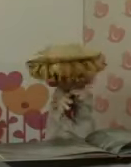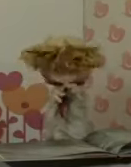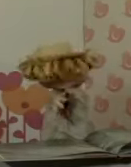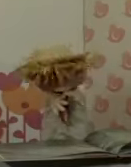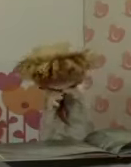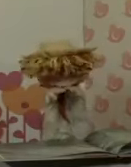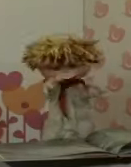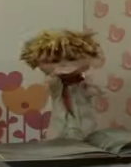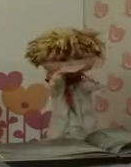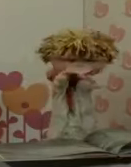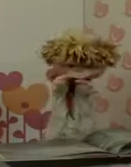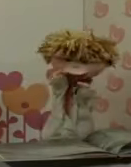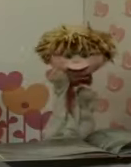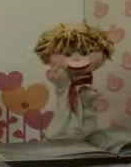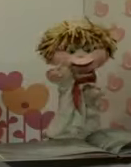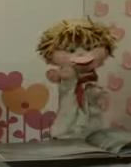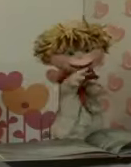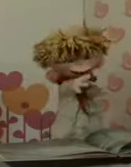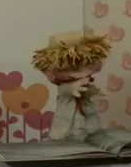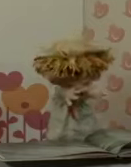muy triste.